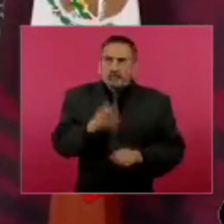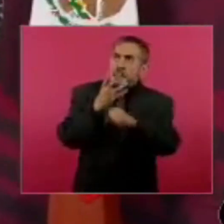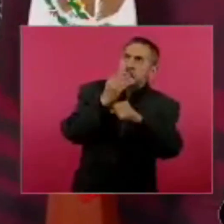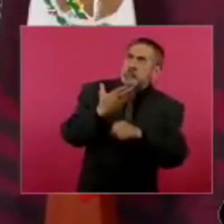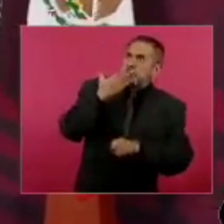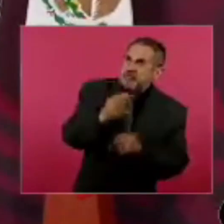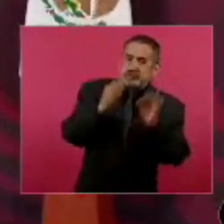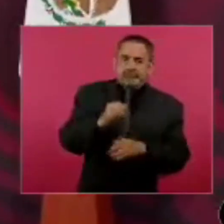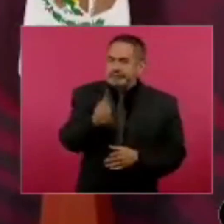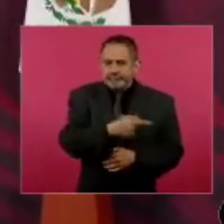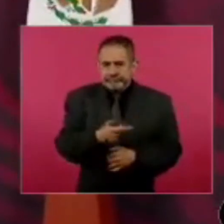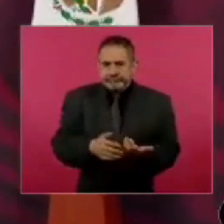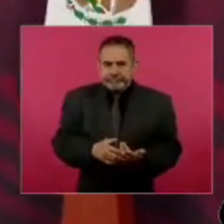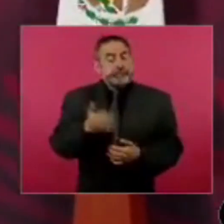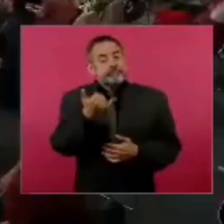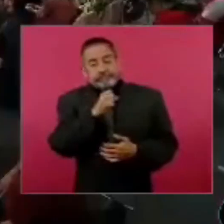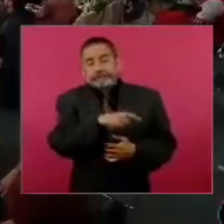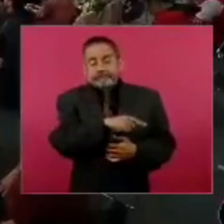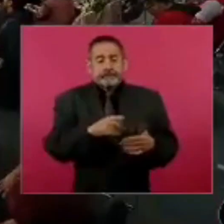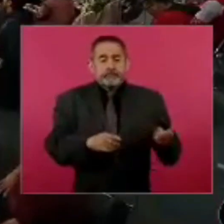no lo arreglaron y tampoco dejaron